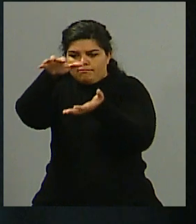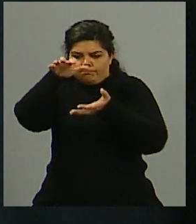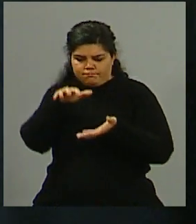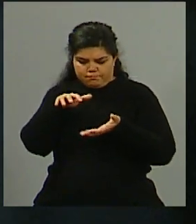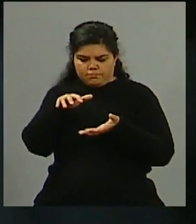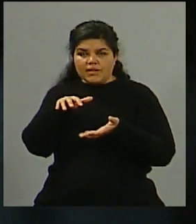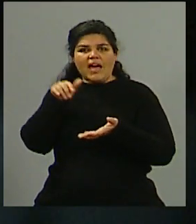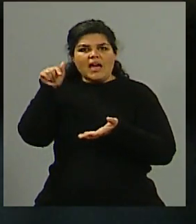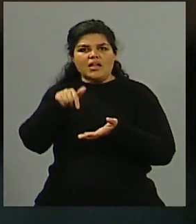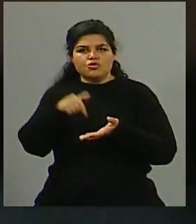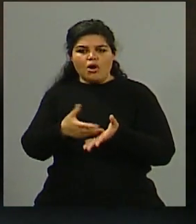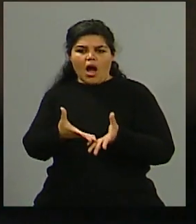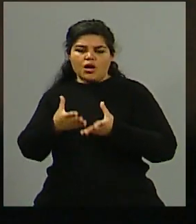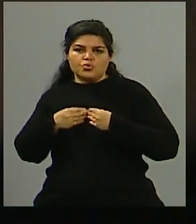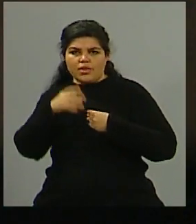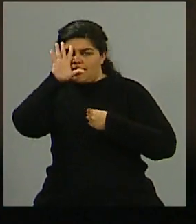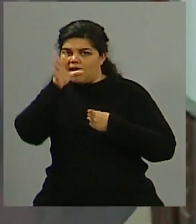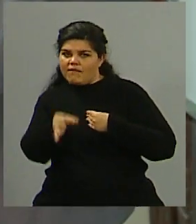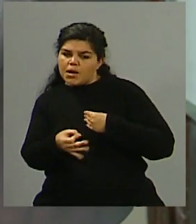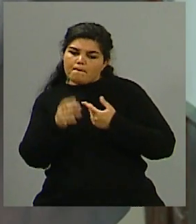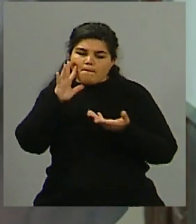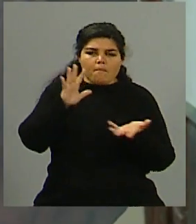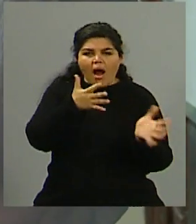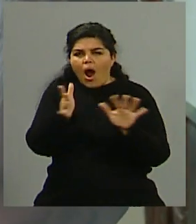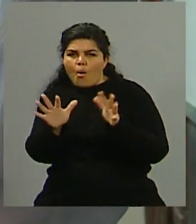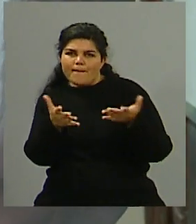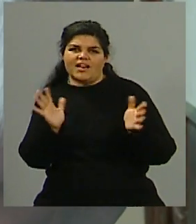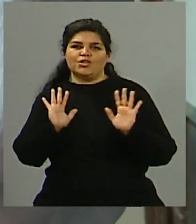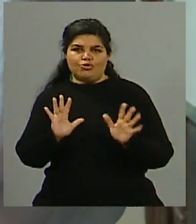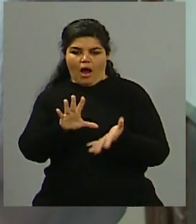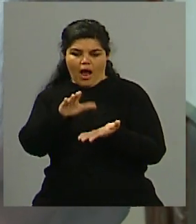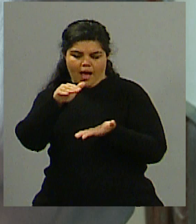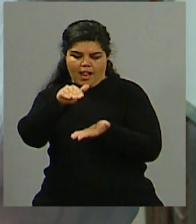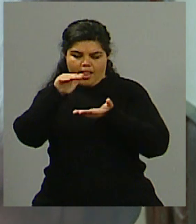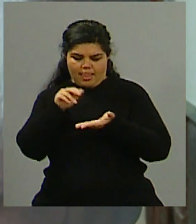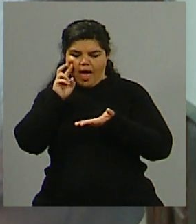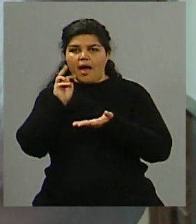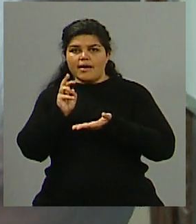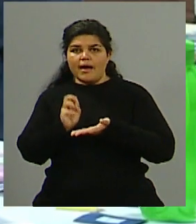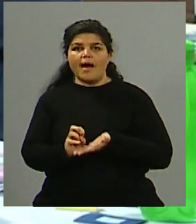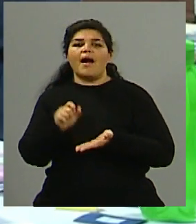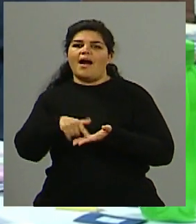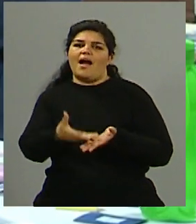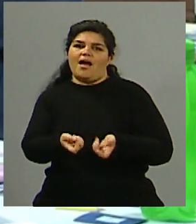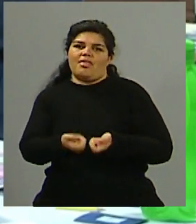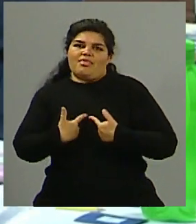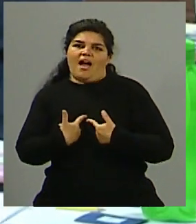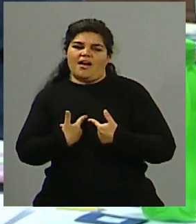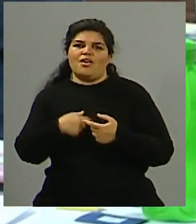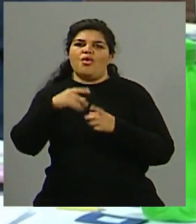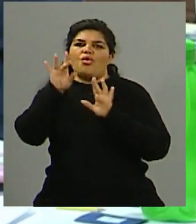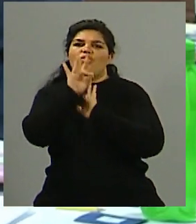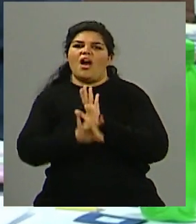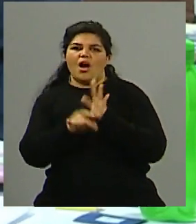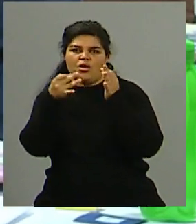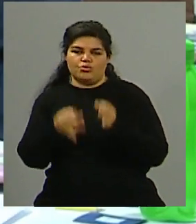que no es ni la única, pero te ubica y te dice, bueno, tenemos dificultades para la alfabetización o